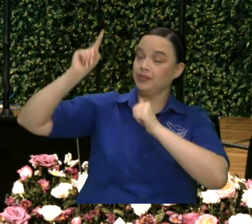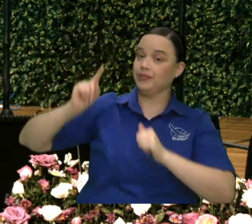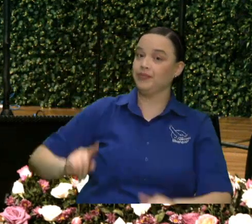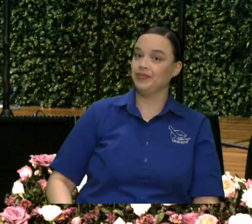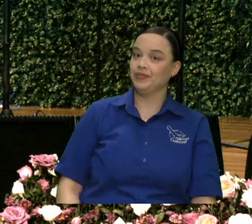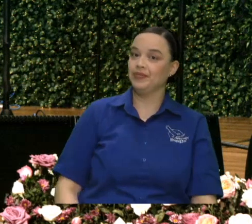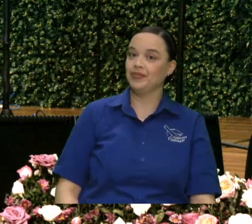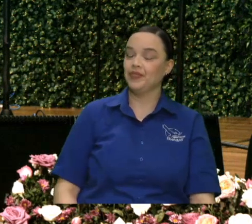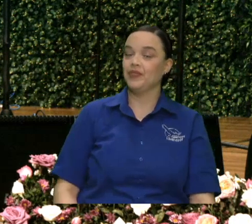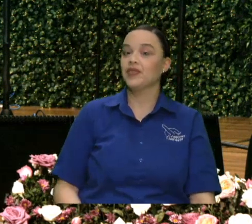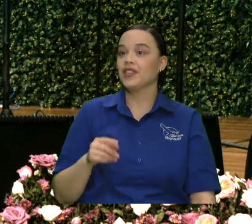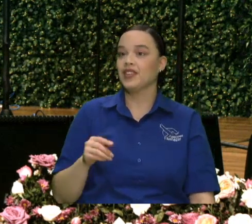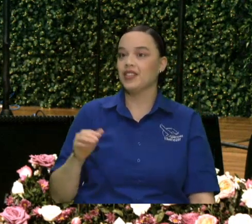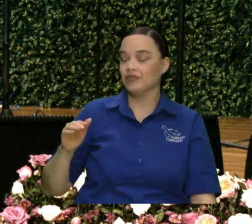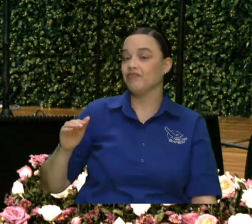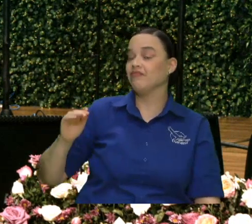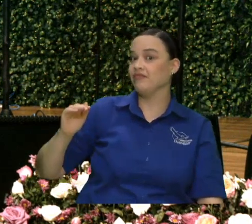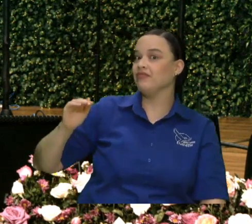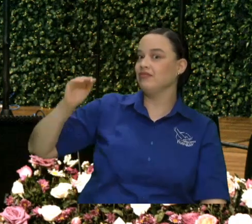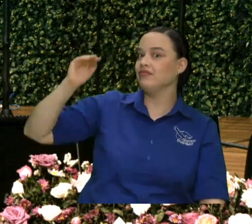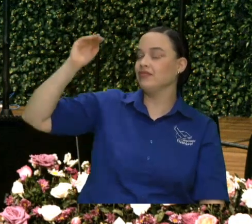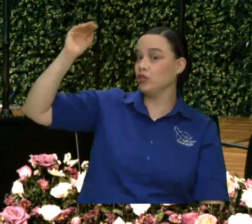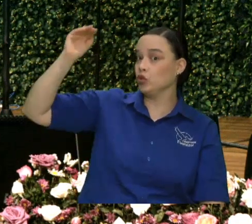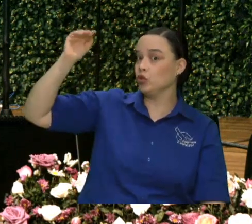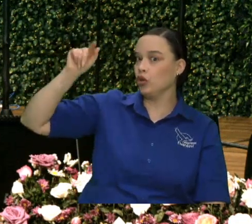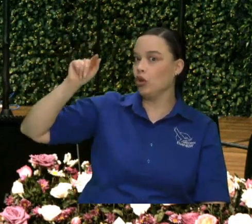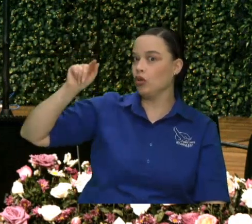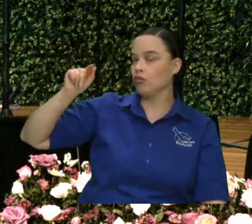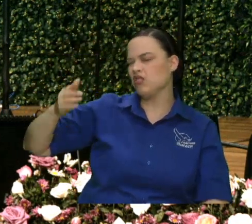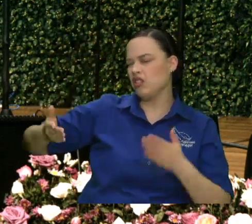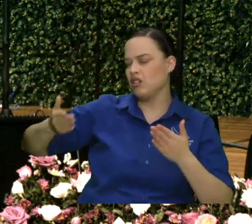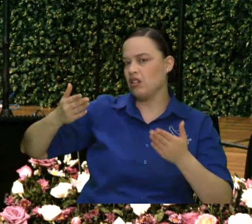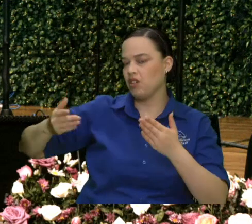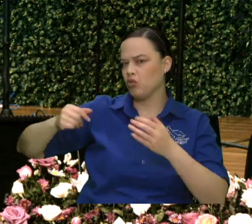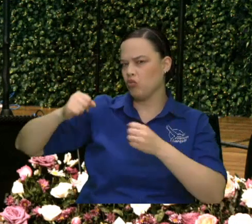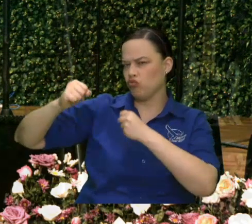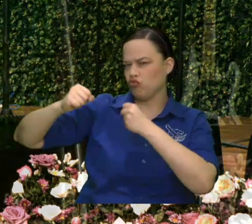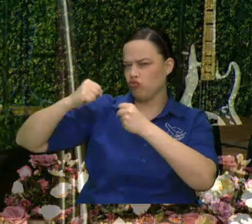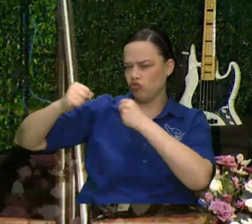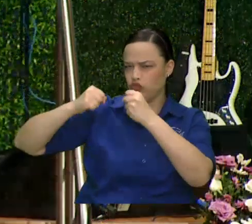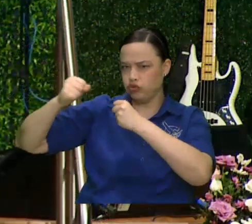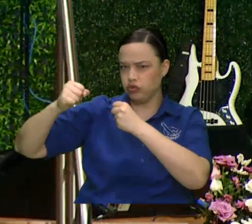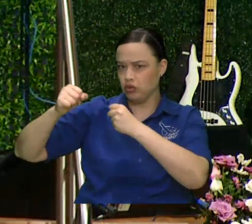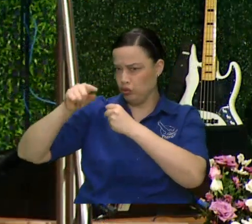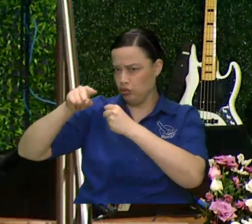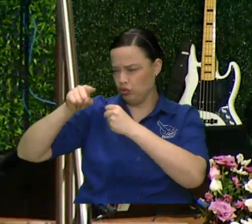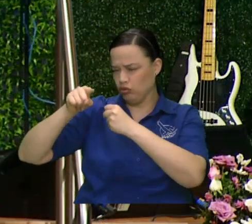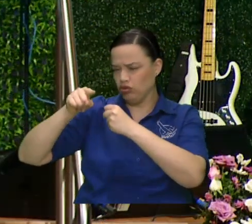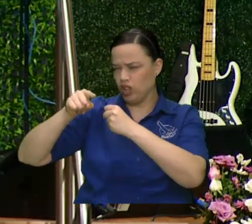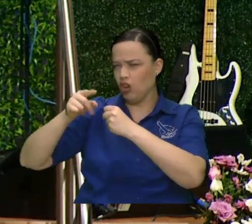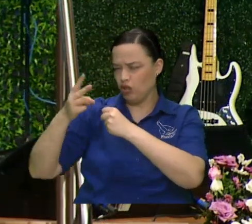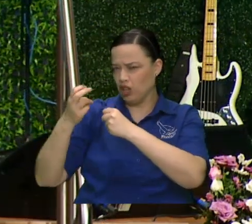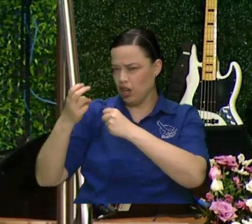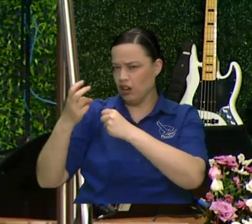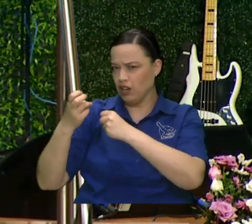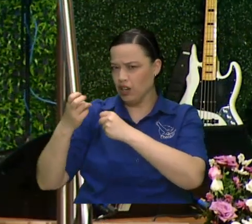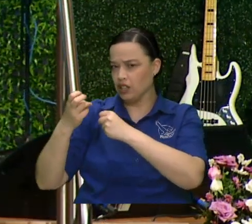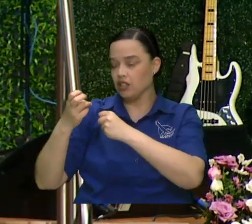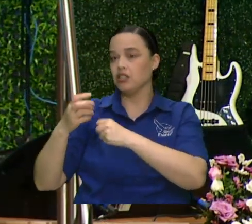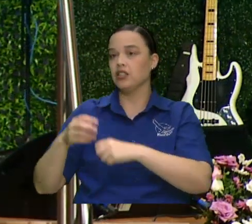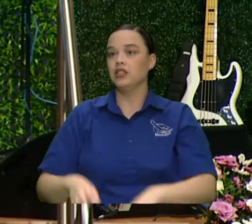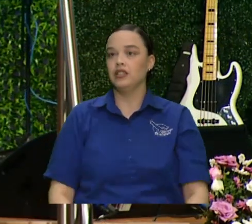se subió al ring diez veces con un con mike tyson usted cree que le dan ganas de subirse otra vez ni por todo el dinero del mundo